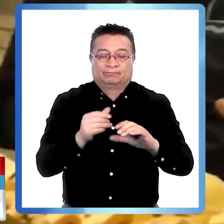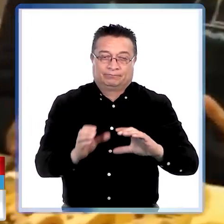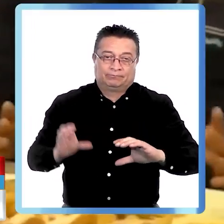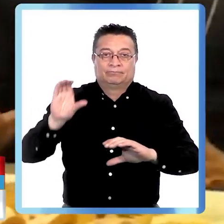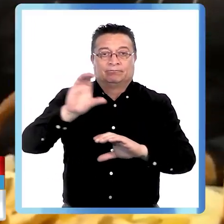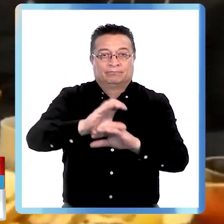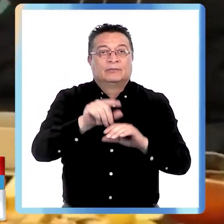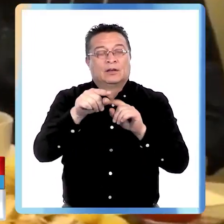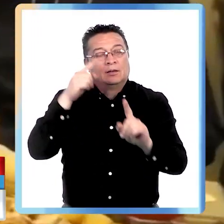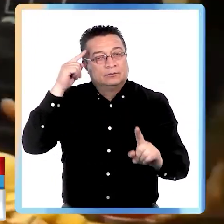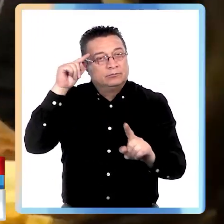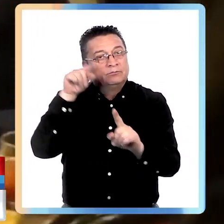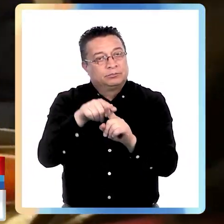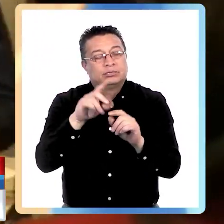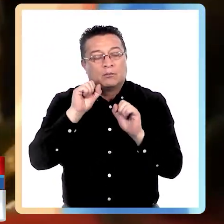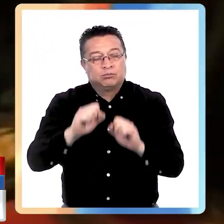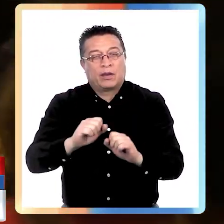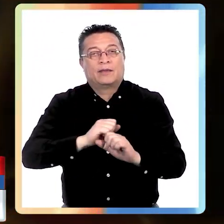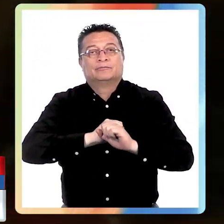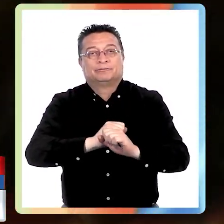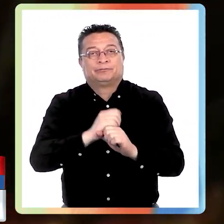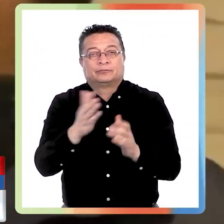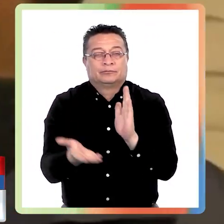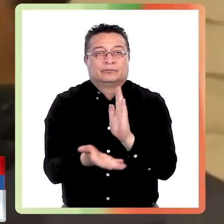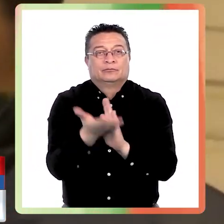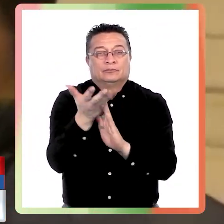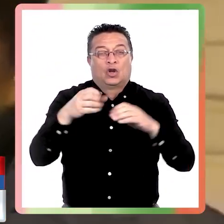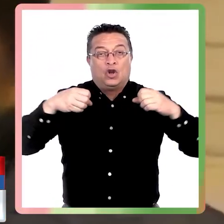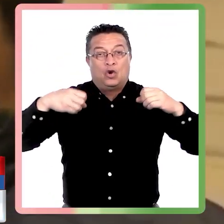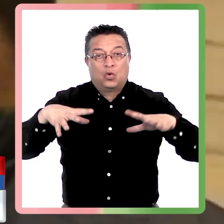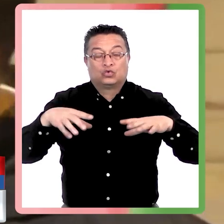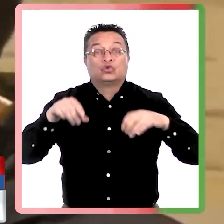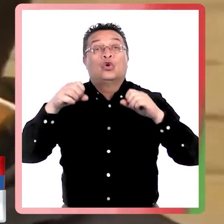del subsidio es la reciente apuesta para tratar de enfrentar el